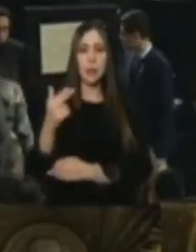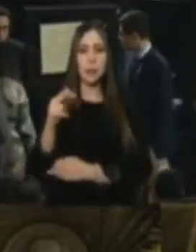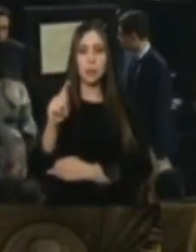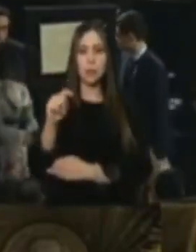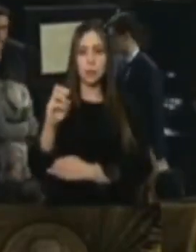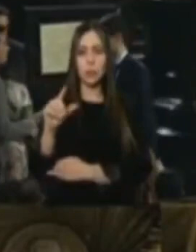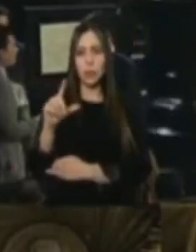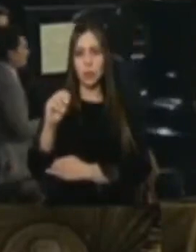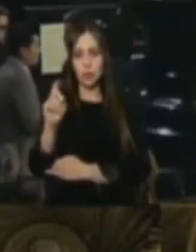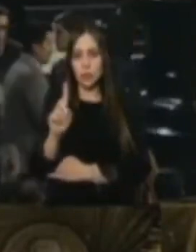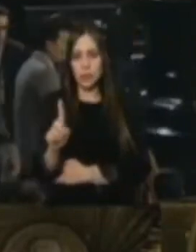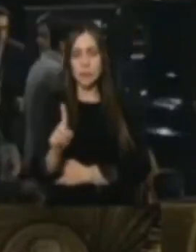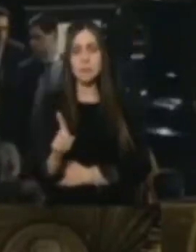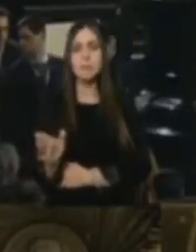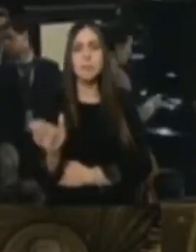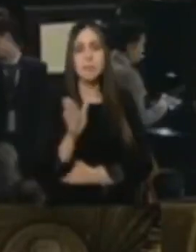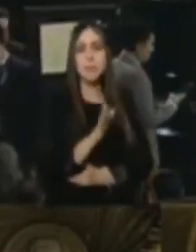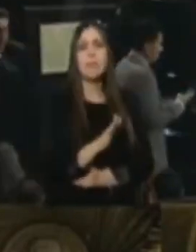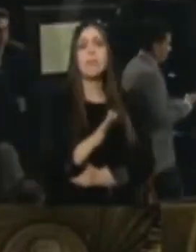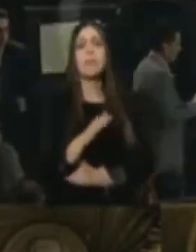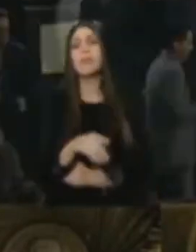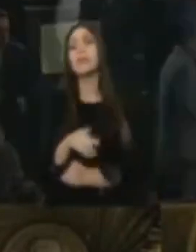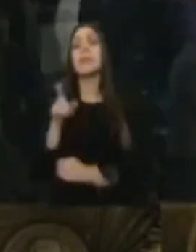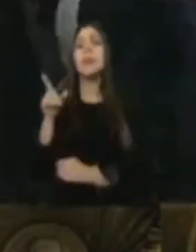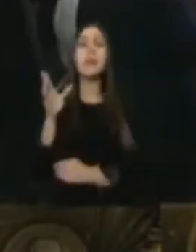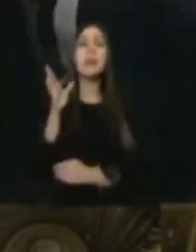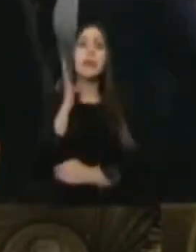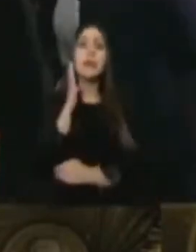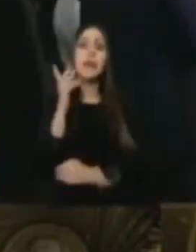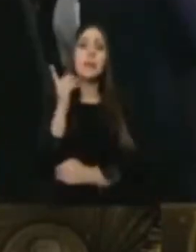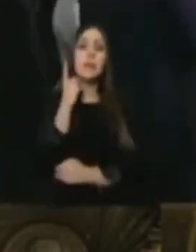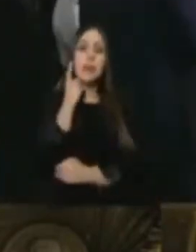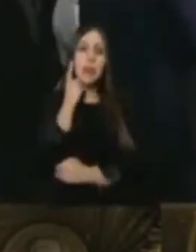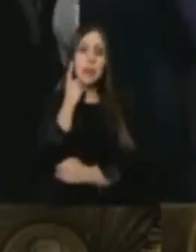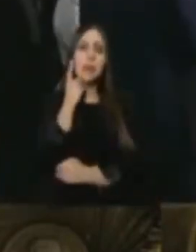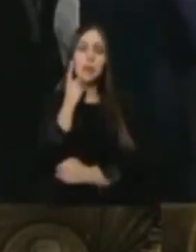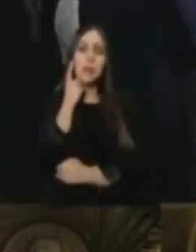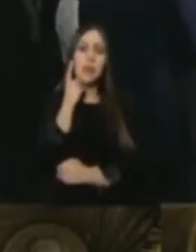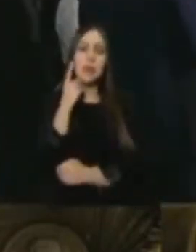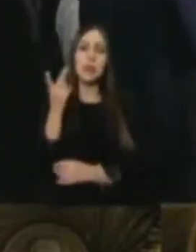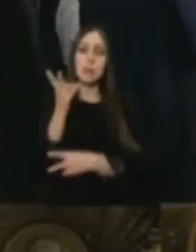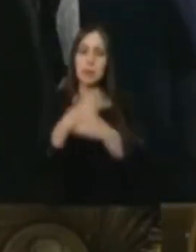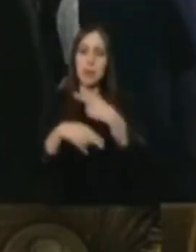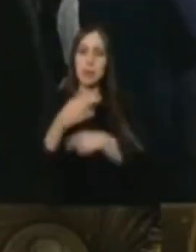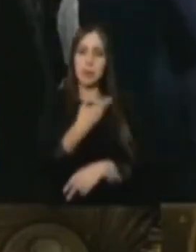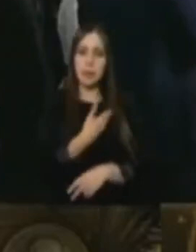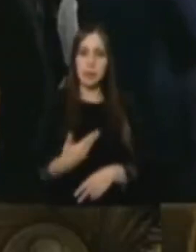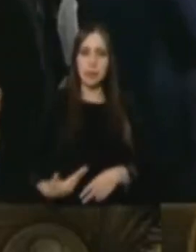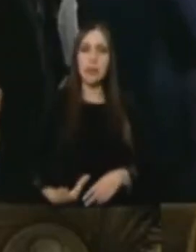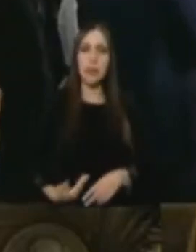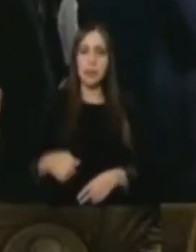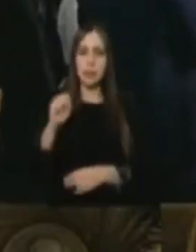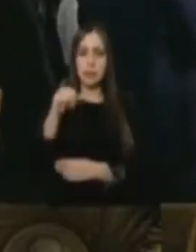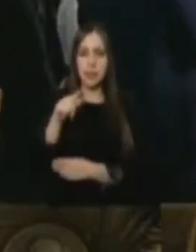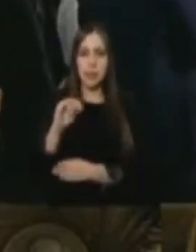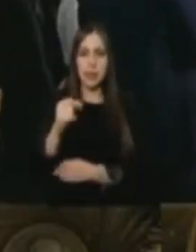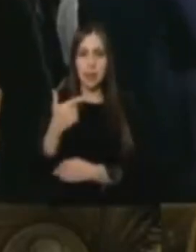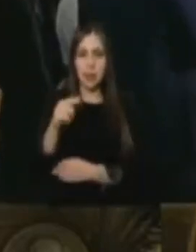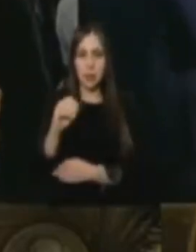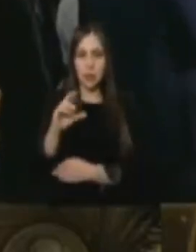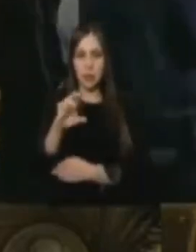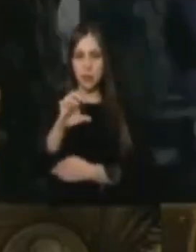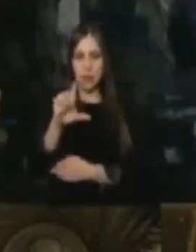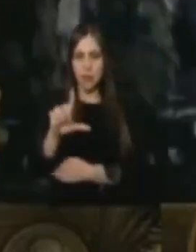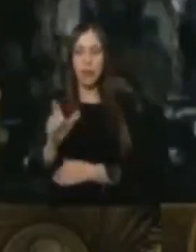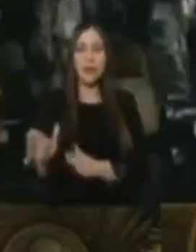En representación de la Cámara de Diputados asiste su presidente, el diputado Santiago Krill Miranda, y precisamente en